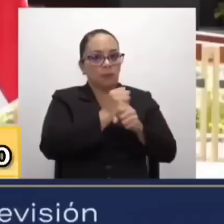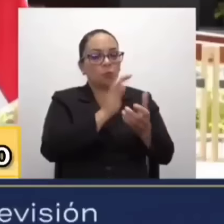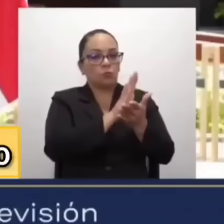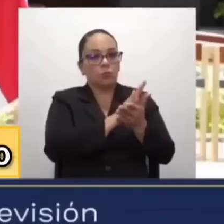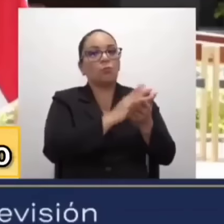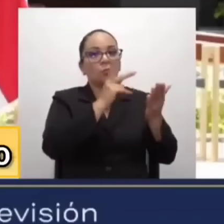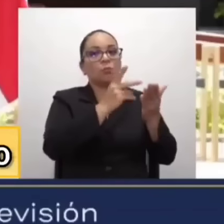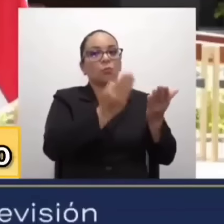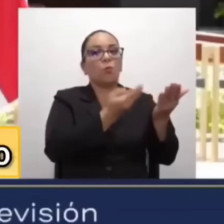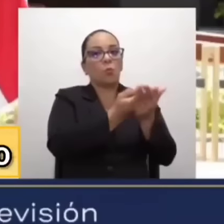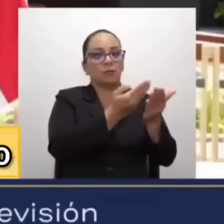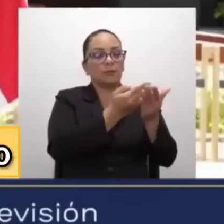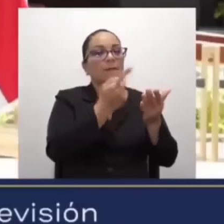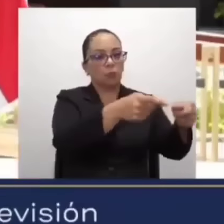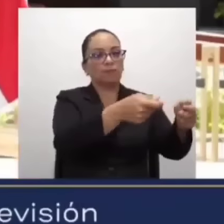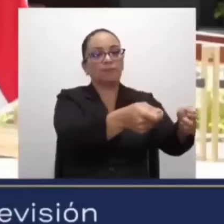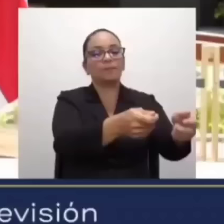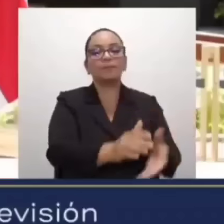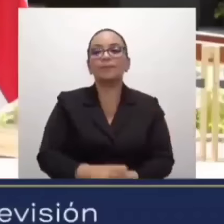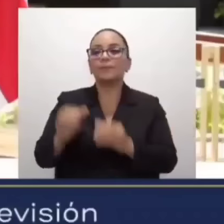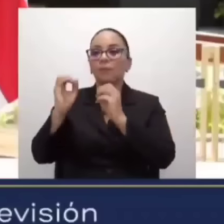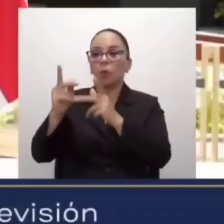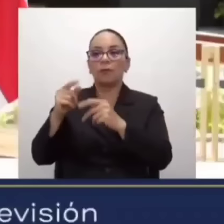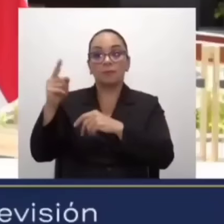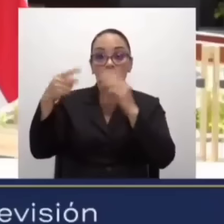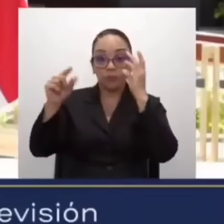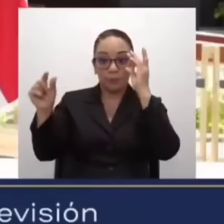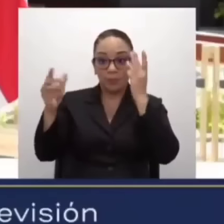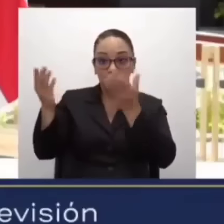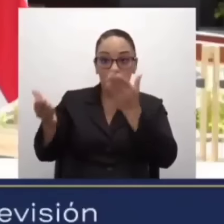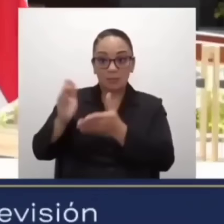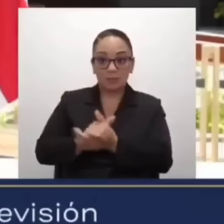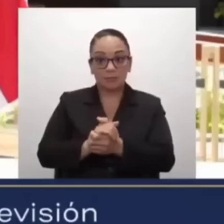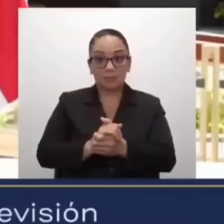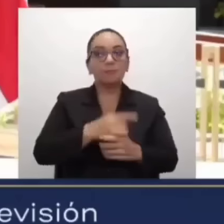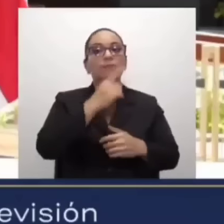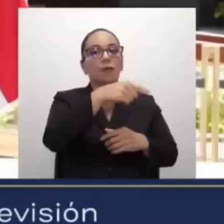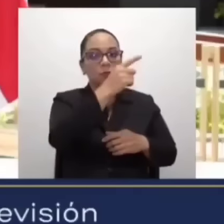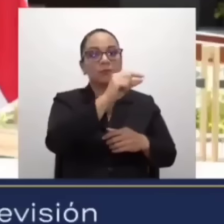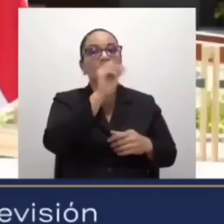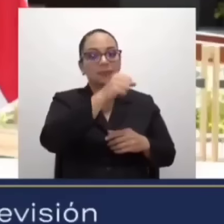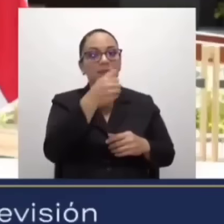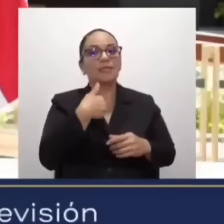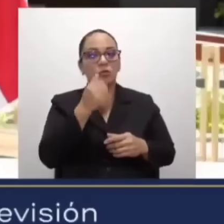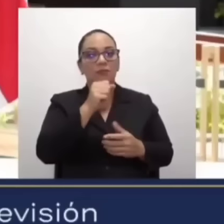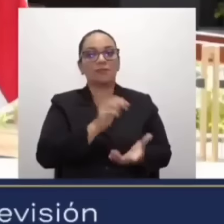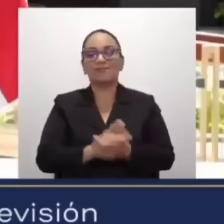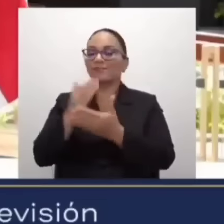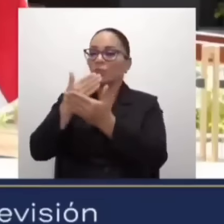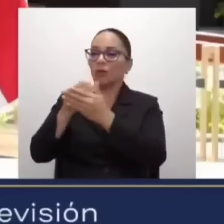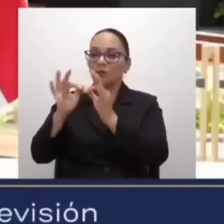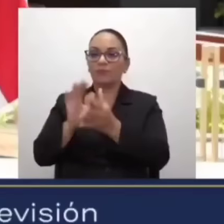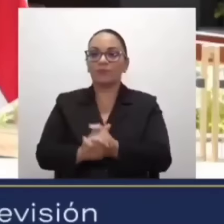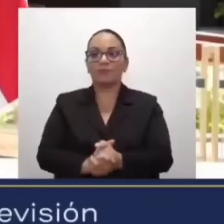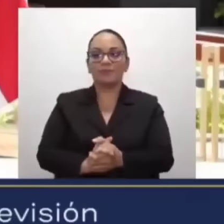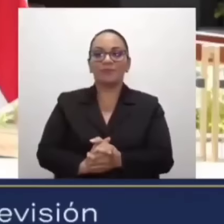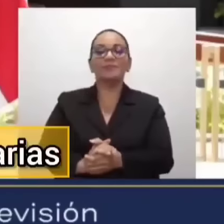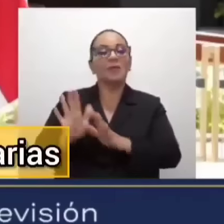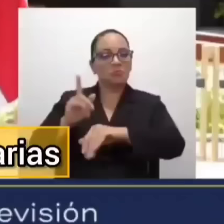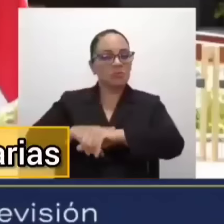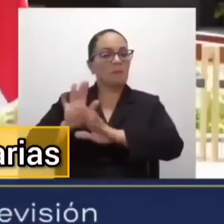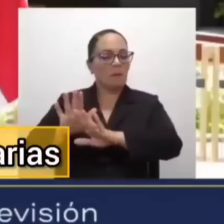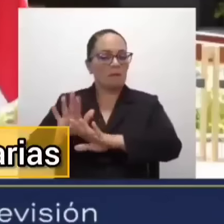estaremos presentando pronto. ¿Para la semana entrante, tal vez? Para la semana entrante, sí, señor. Bueno, bueno, tómese su tiempito.